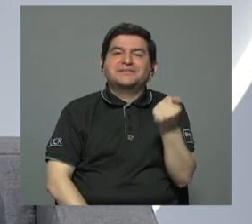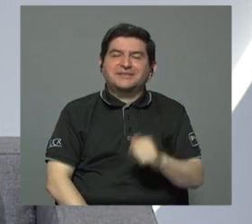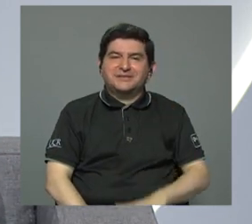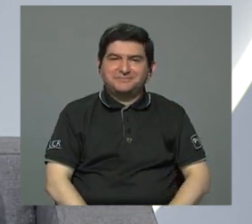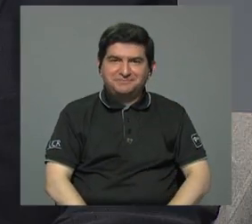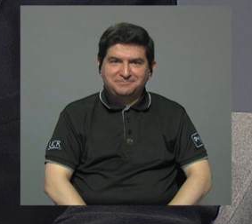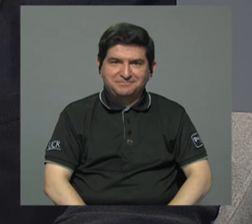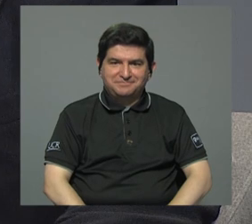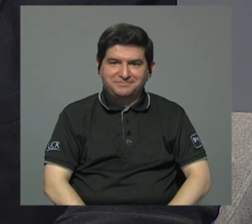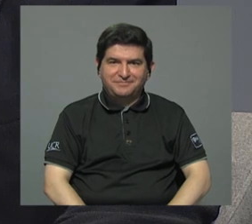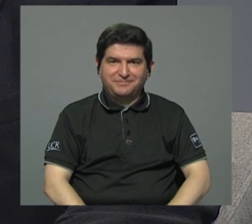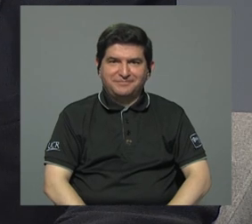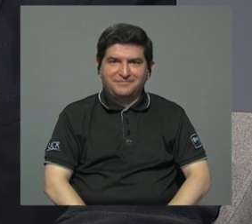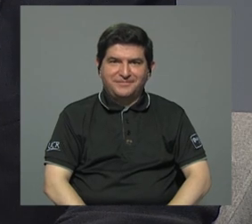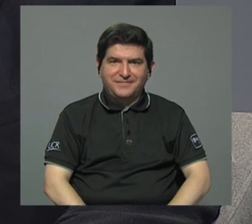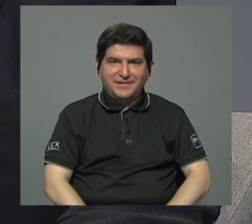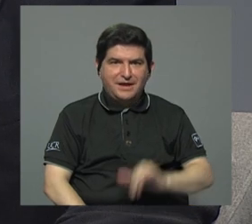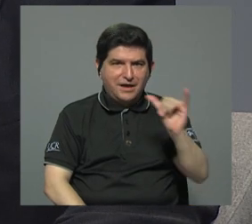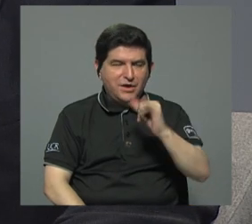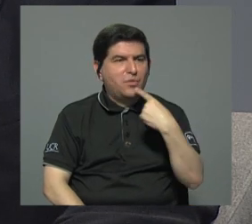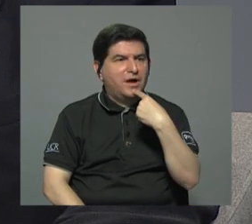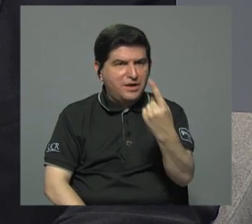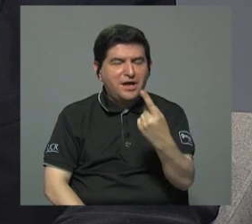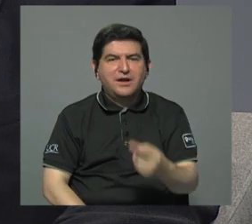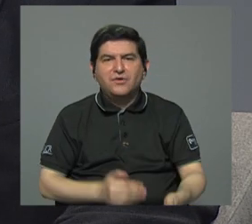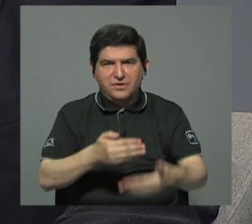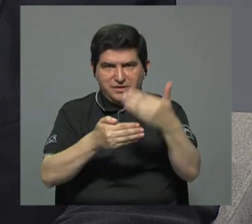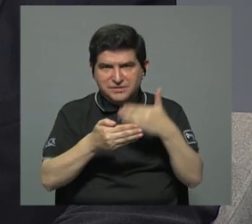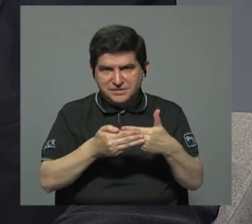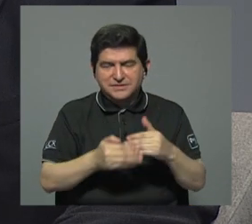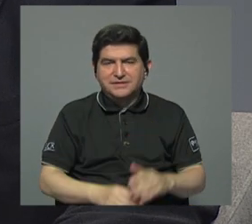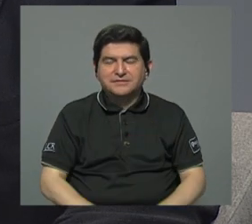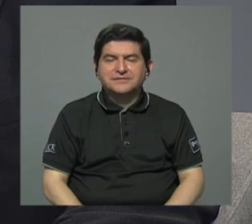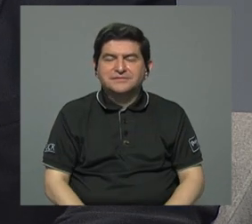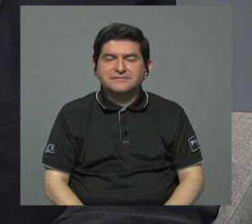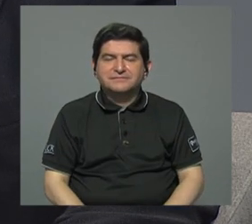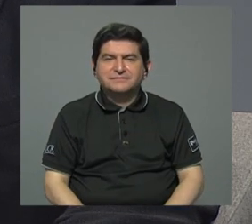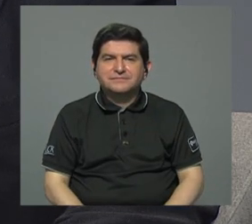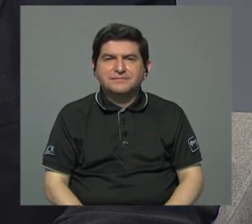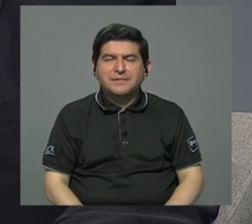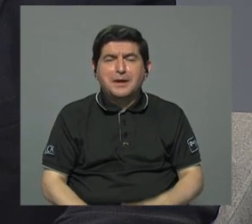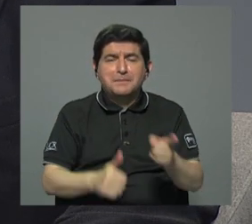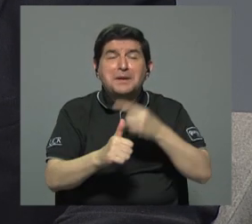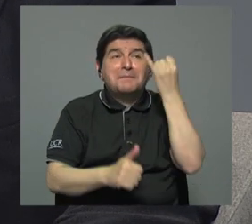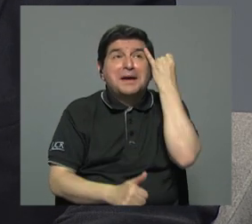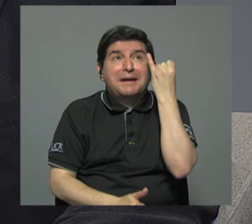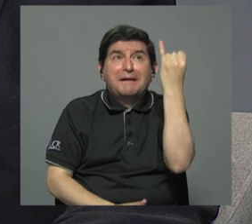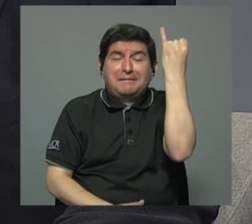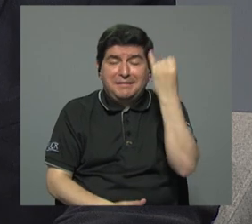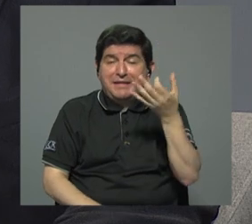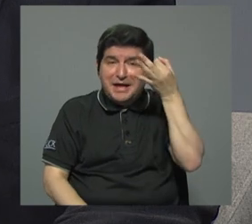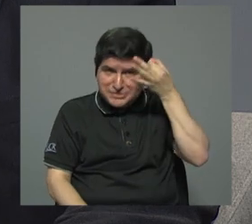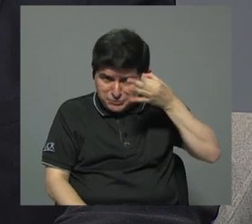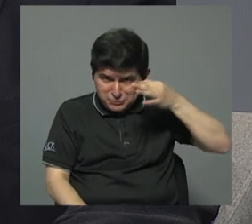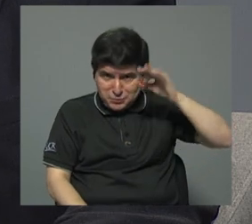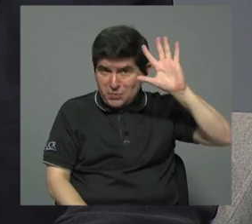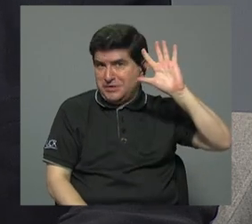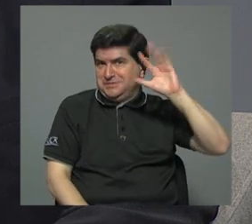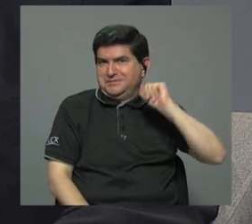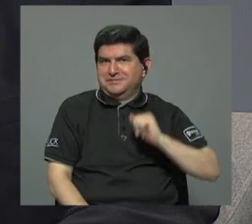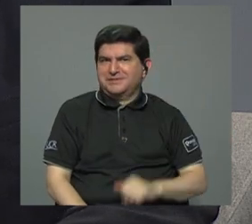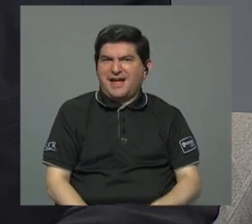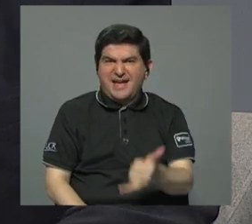John Vega? Yo pienso, y también sobre lo que estaba planteando. Primero, que se parte de un supuesto